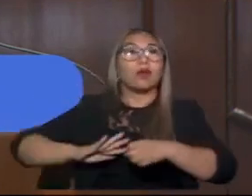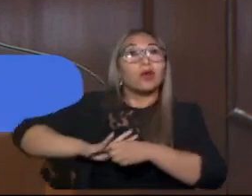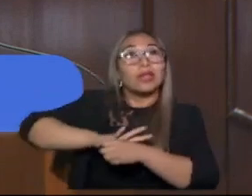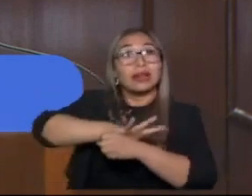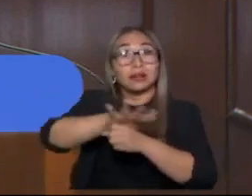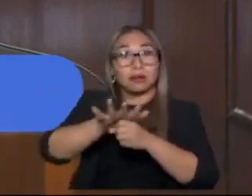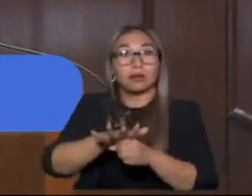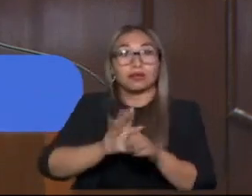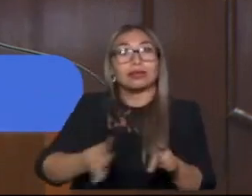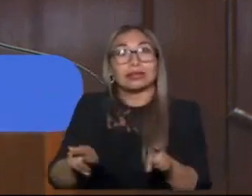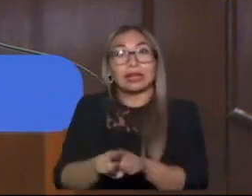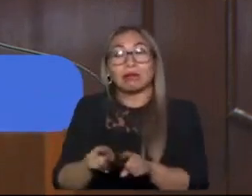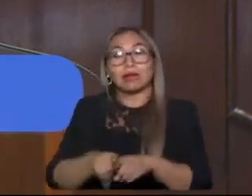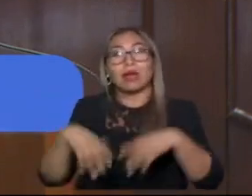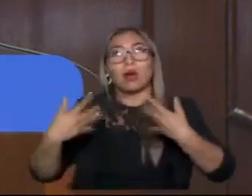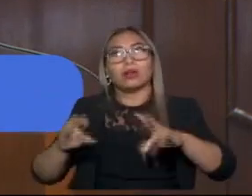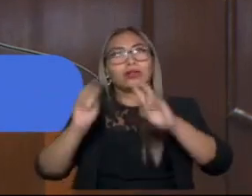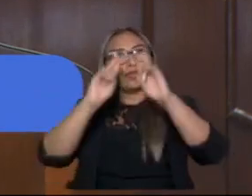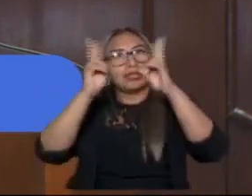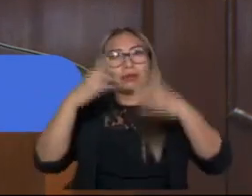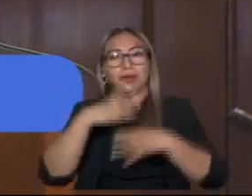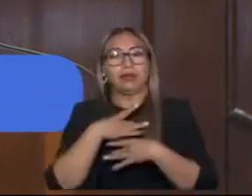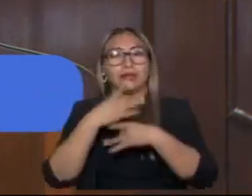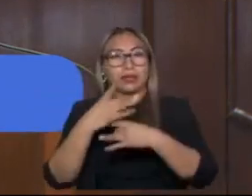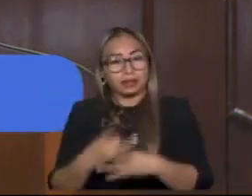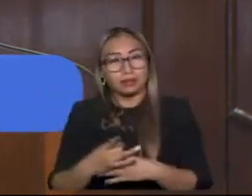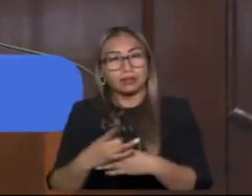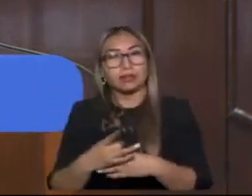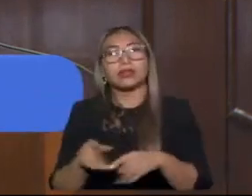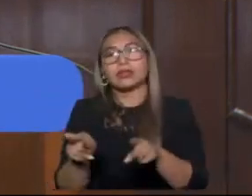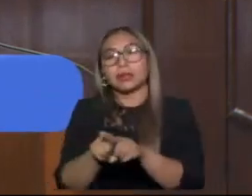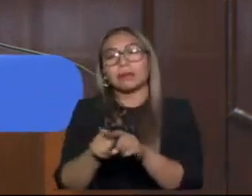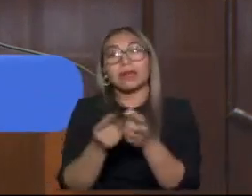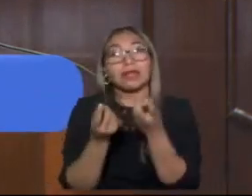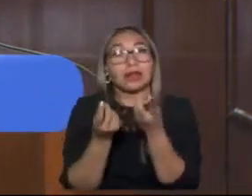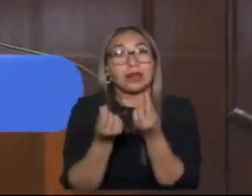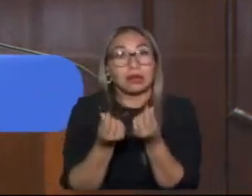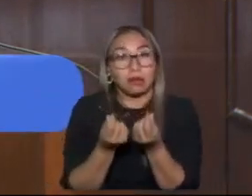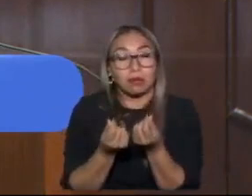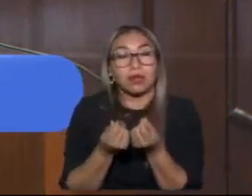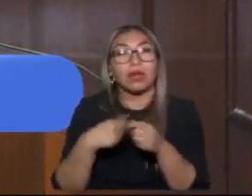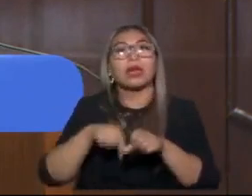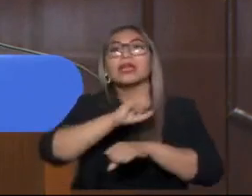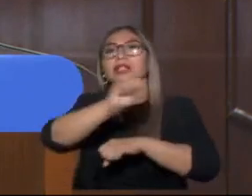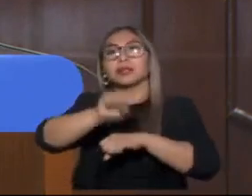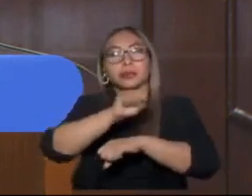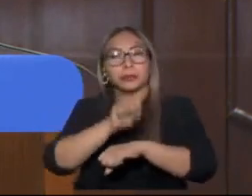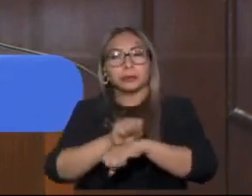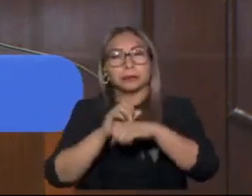sus consecuencias en la salud, lo económico y lo social.